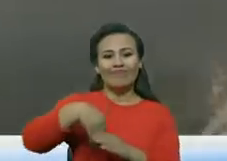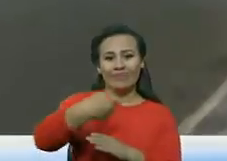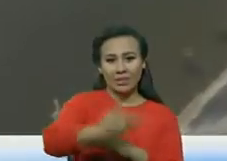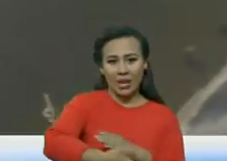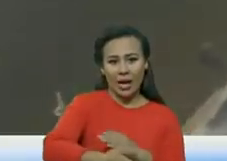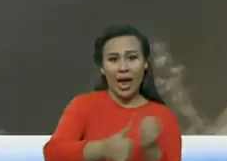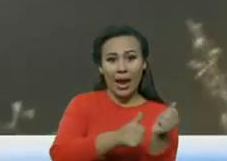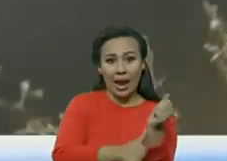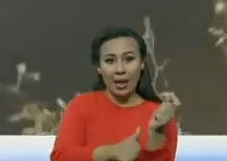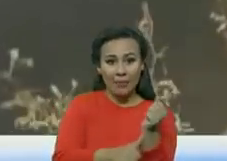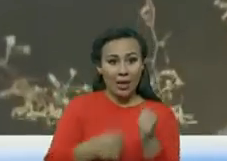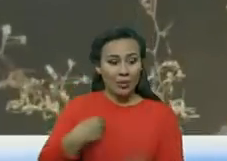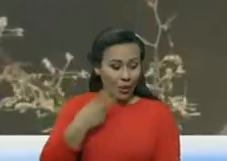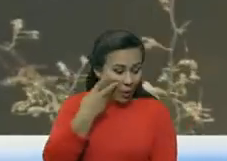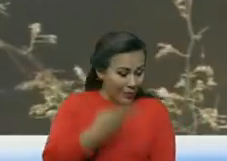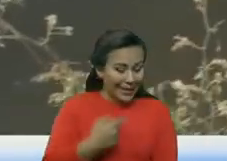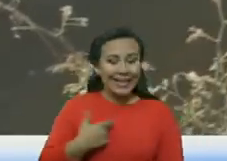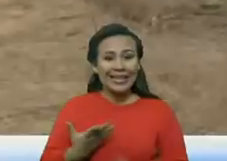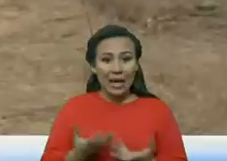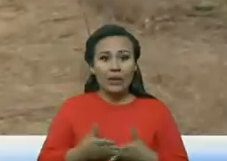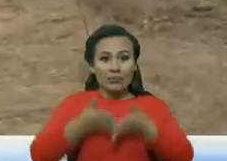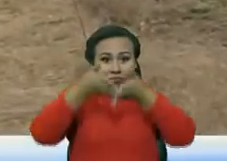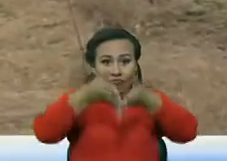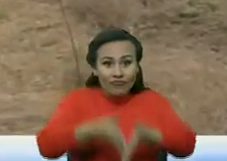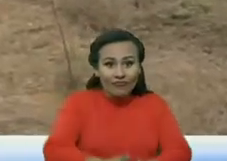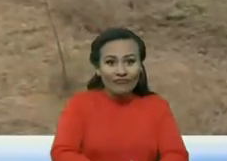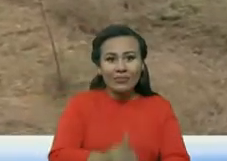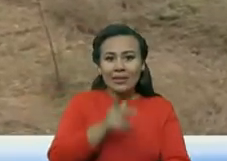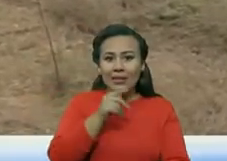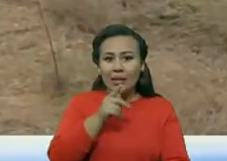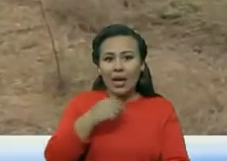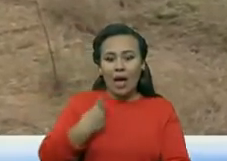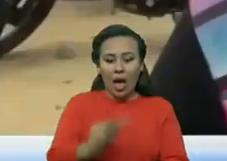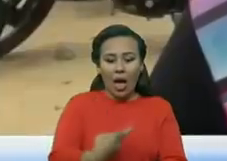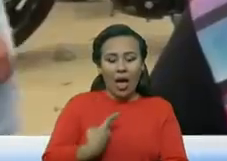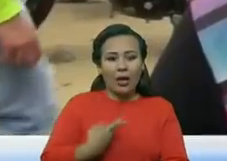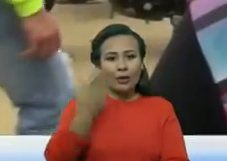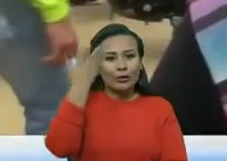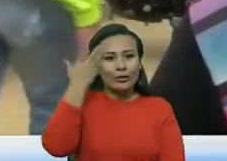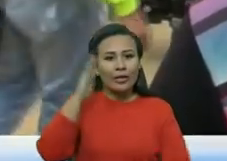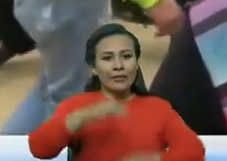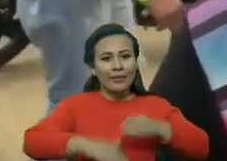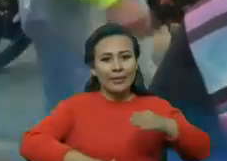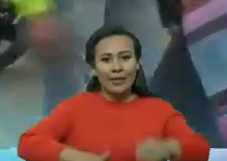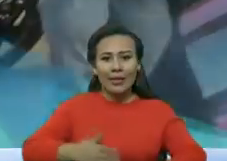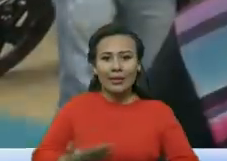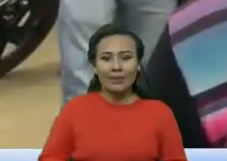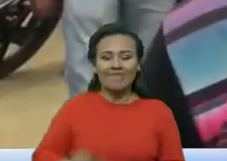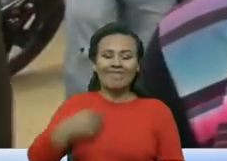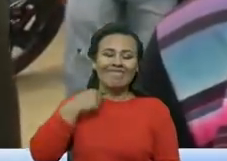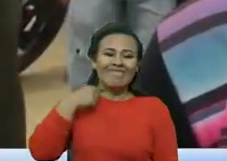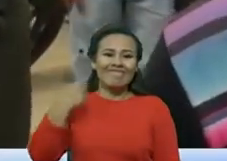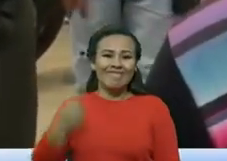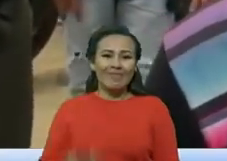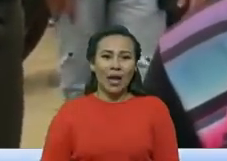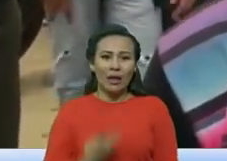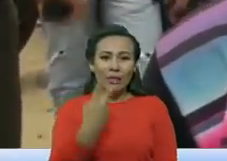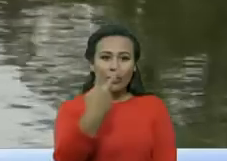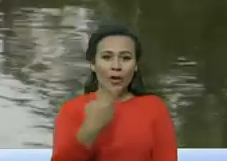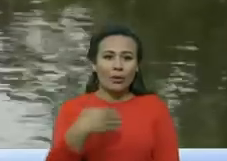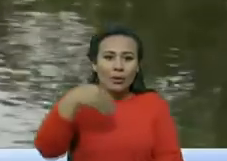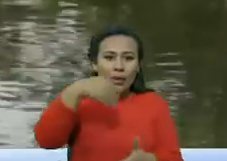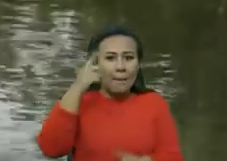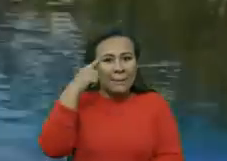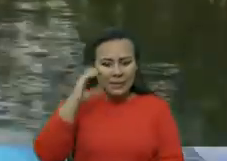El hermano, al tratar de salvarlo, se lanzó sin que ninguno sepa nadar. Uno que no sabía nadar y ellos pensó que era